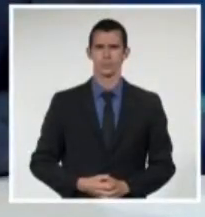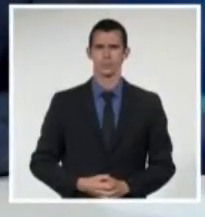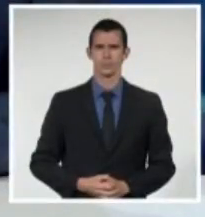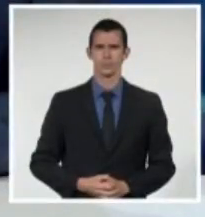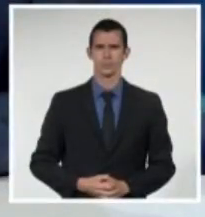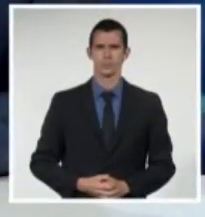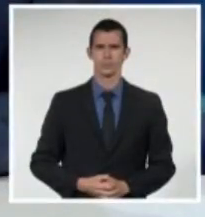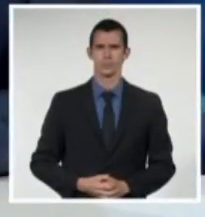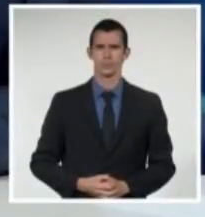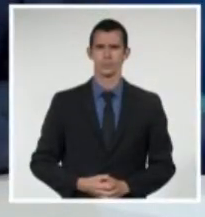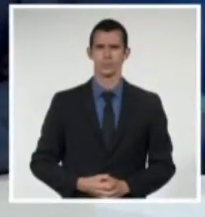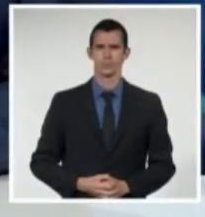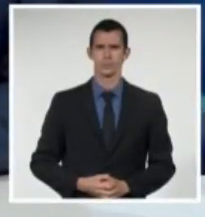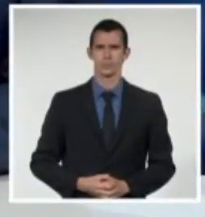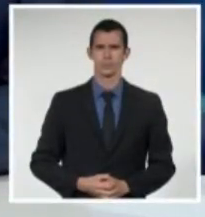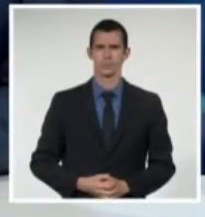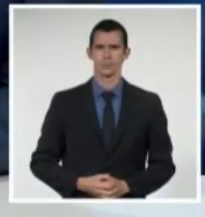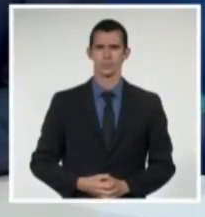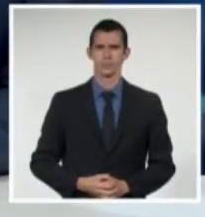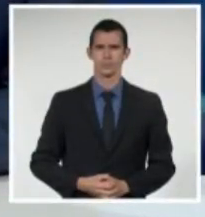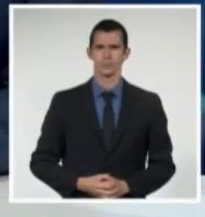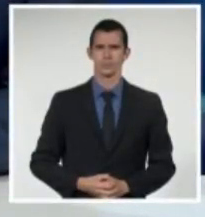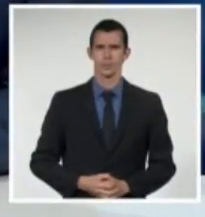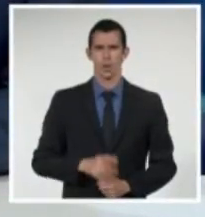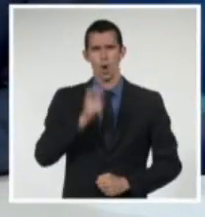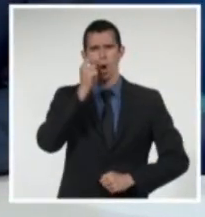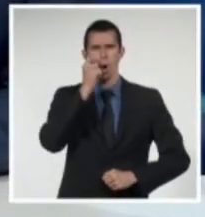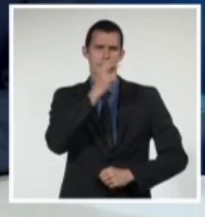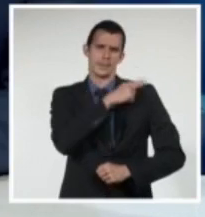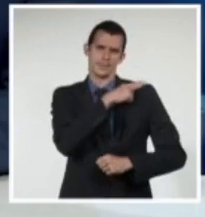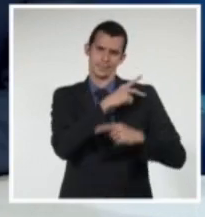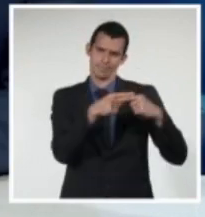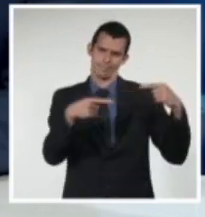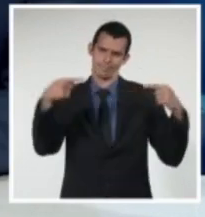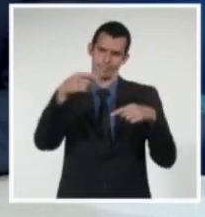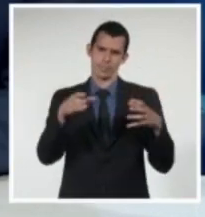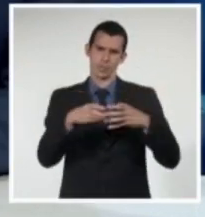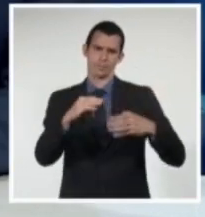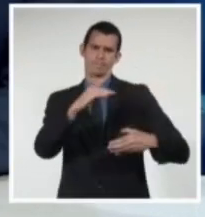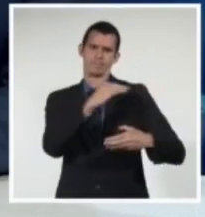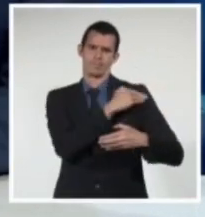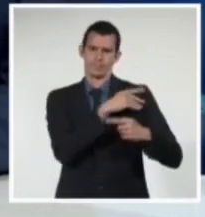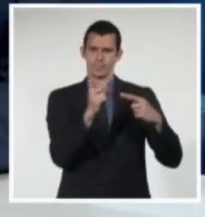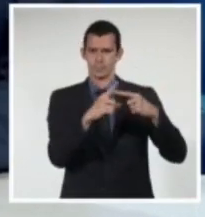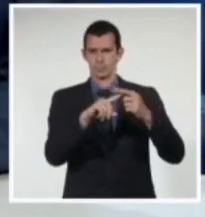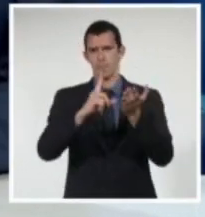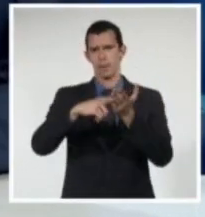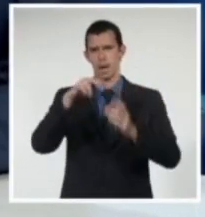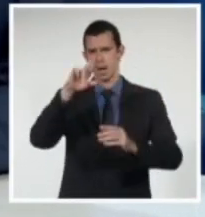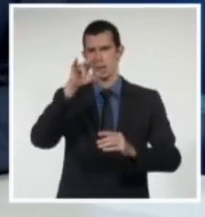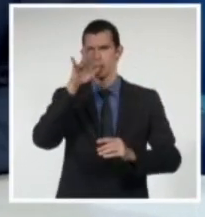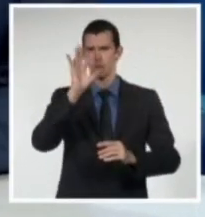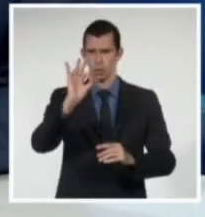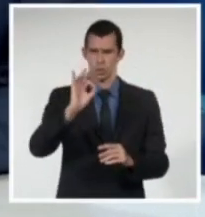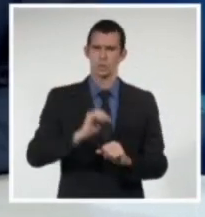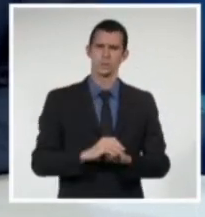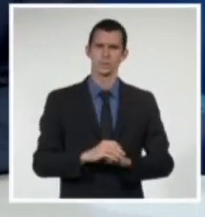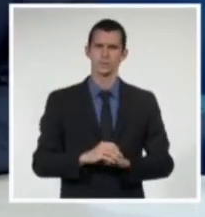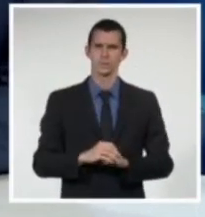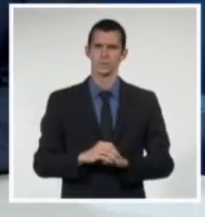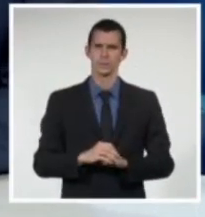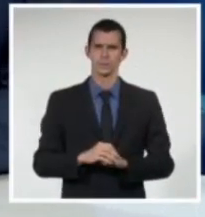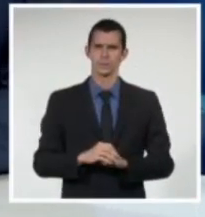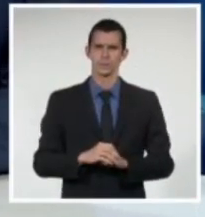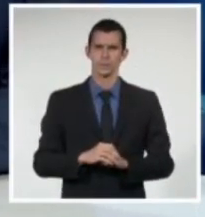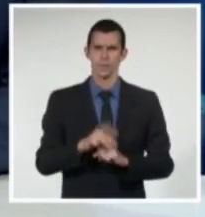El general de división Ramón Pardo Guerra, jefe del Estado Mayor Nacional de la Defensa Civil, junto a otras autoridades del partido y del Consejo de Defensa